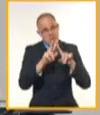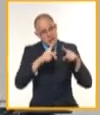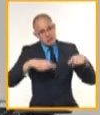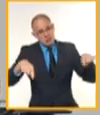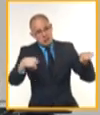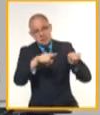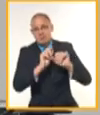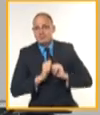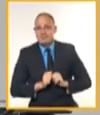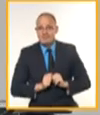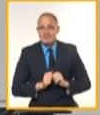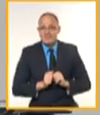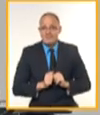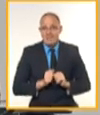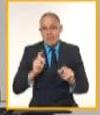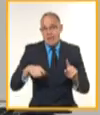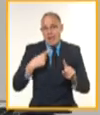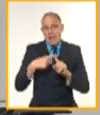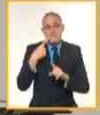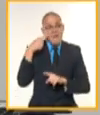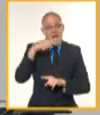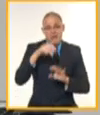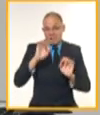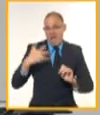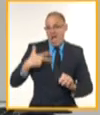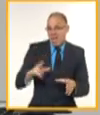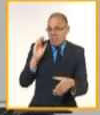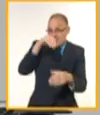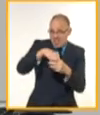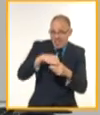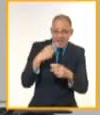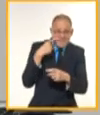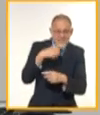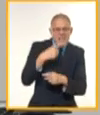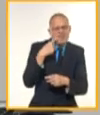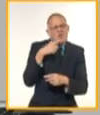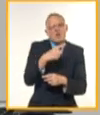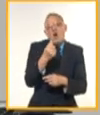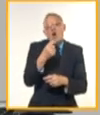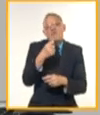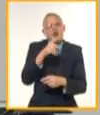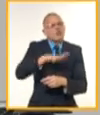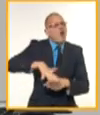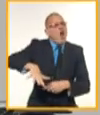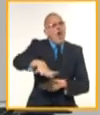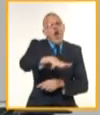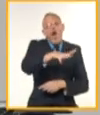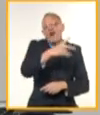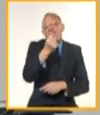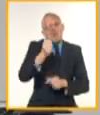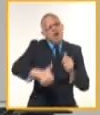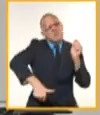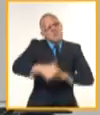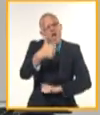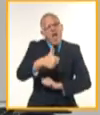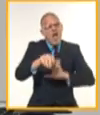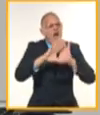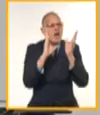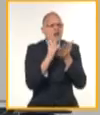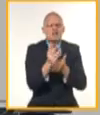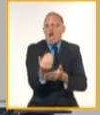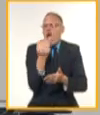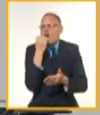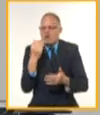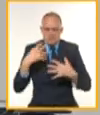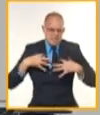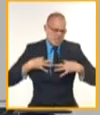su vez dentro del país lo que está es viviendo una inflación galopante que ha destruido